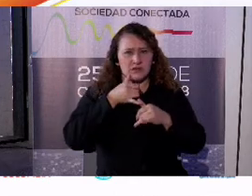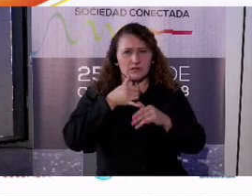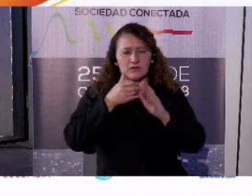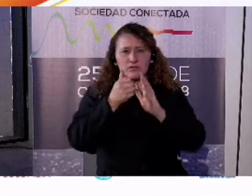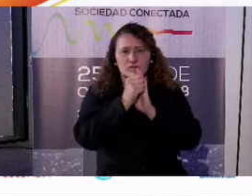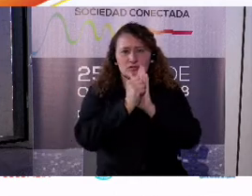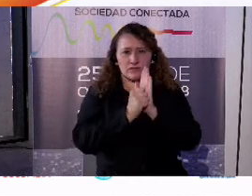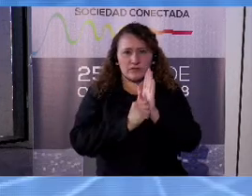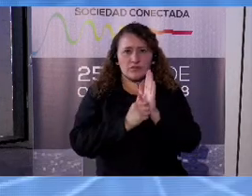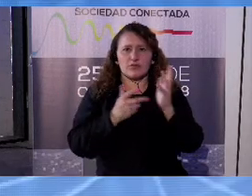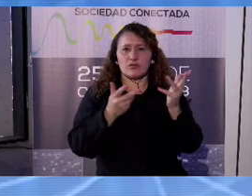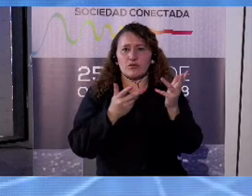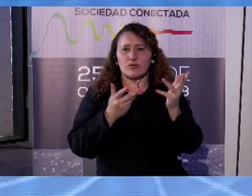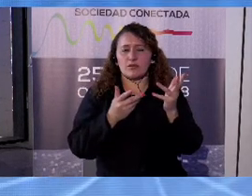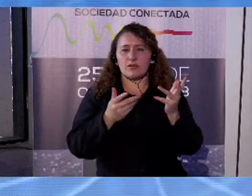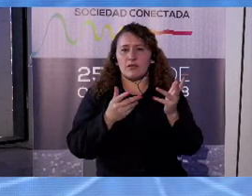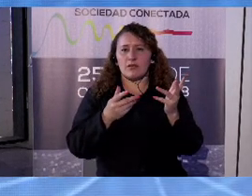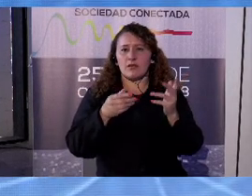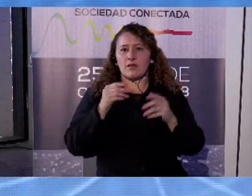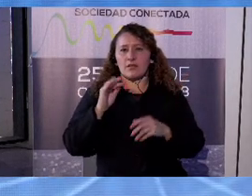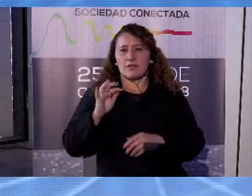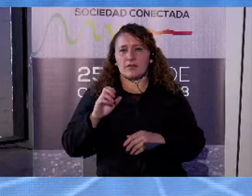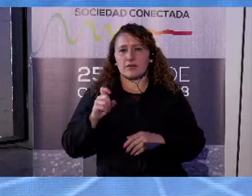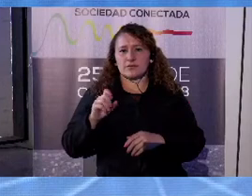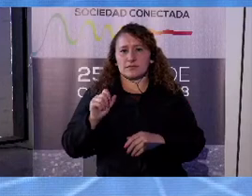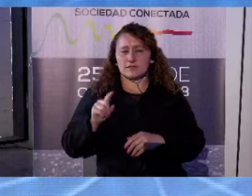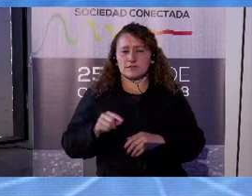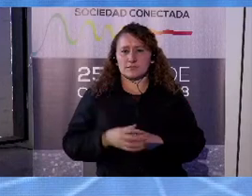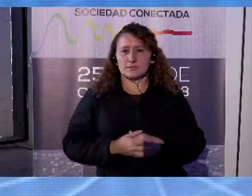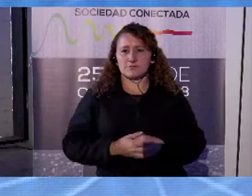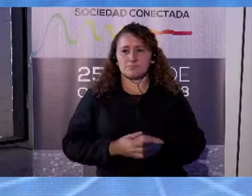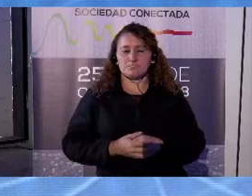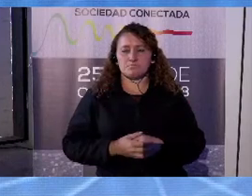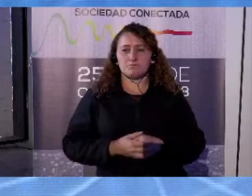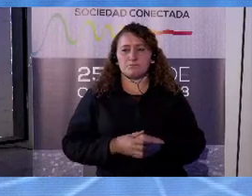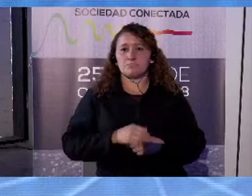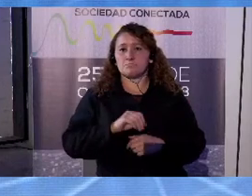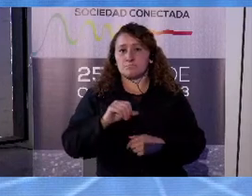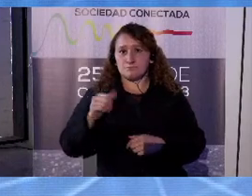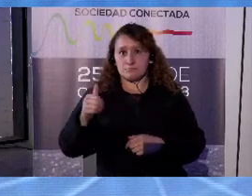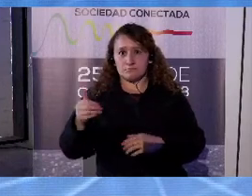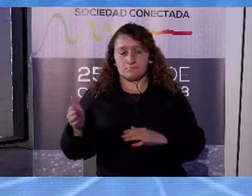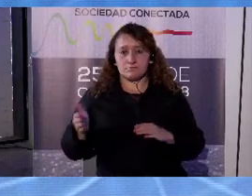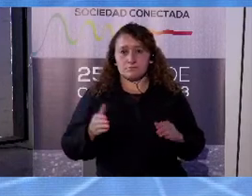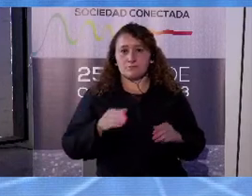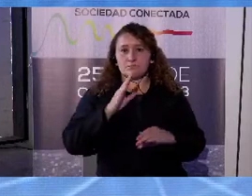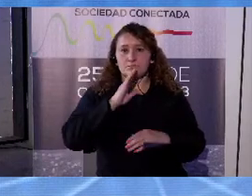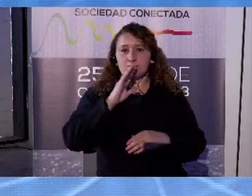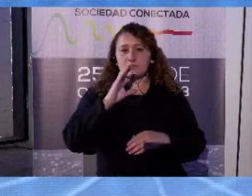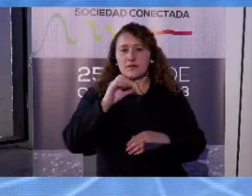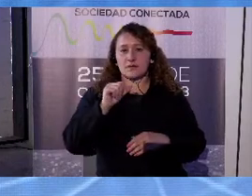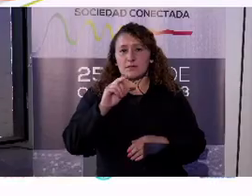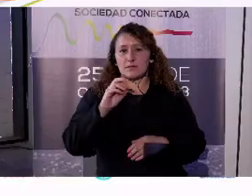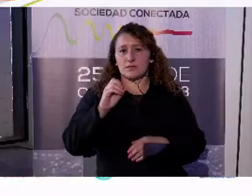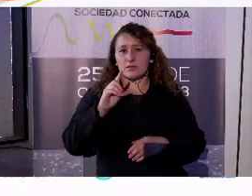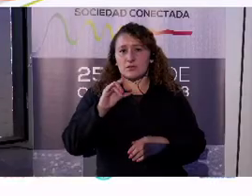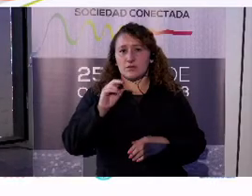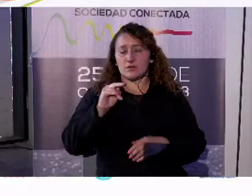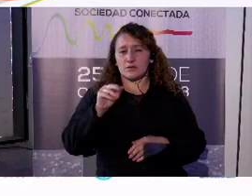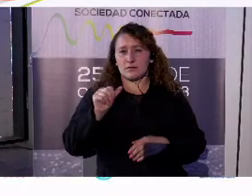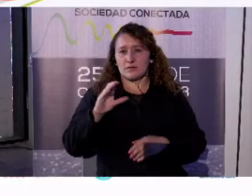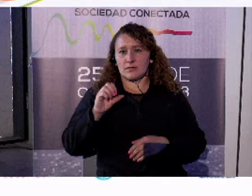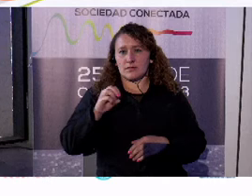nortel en Dallas Texas también nos acompaña Carolina campo ceo en